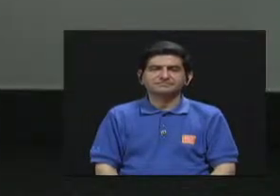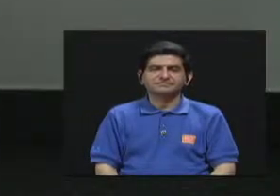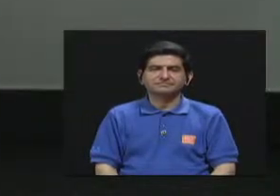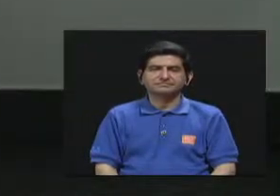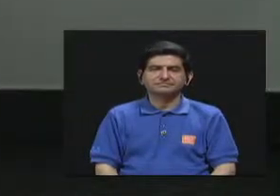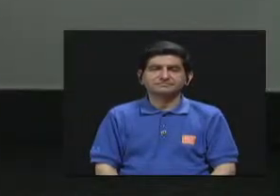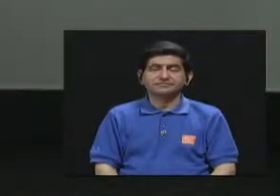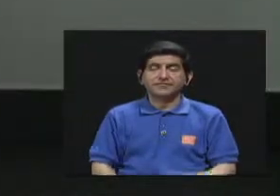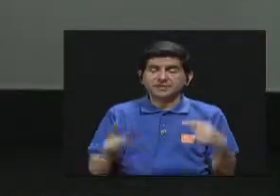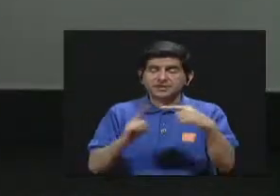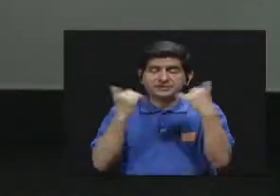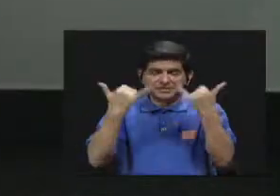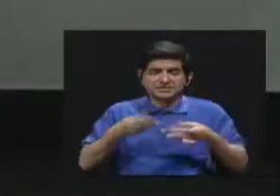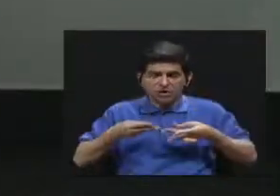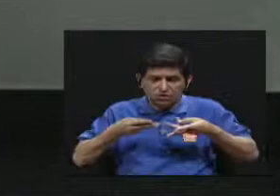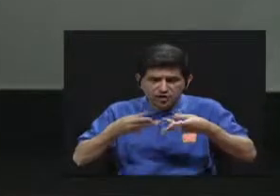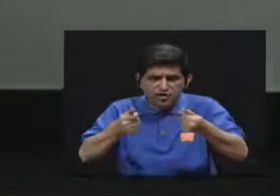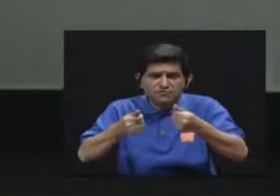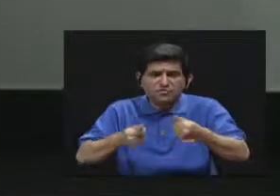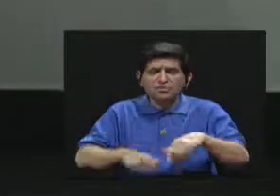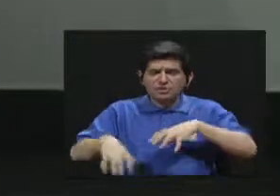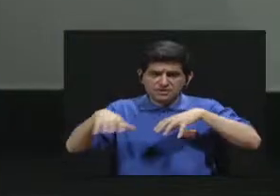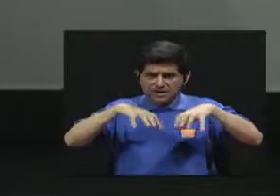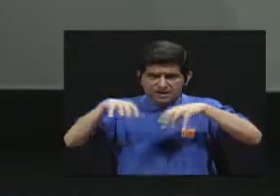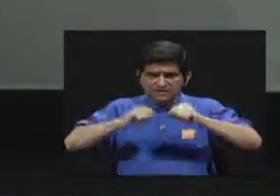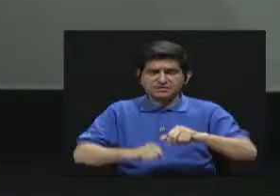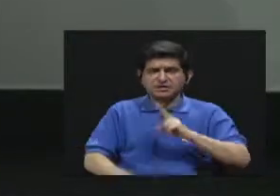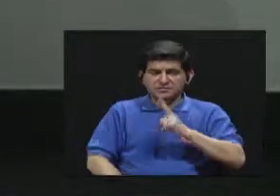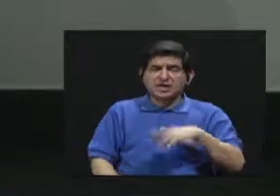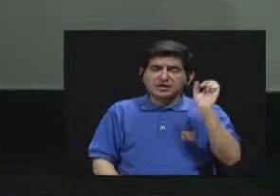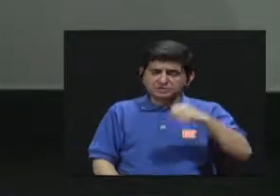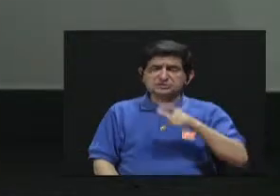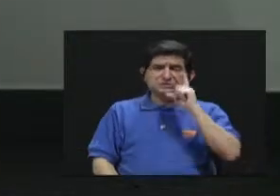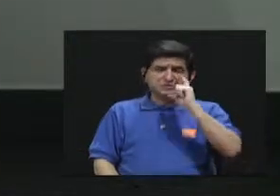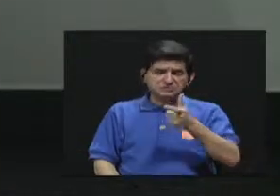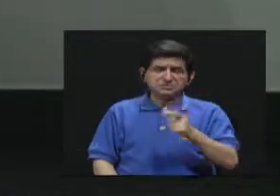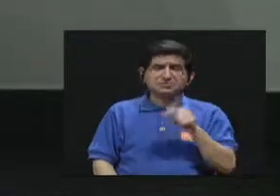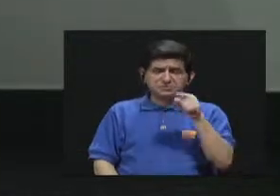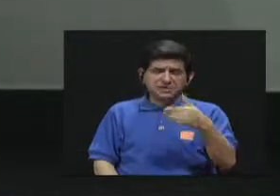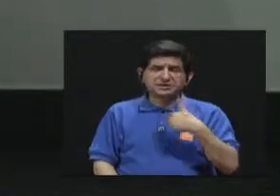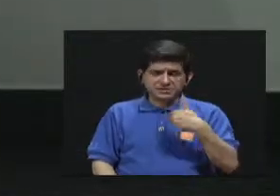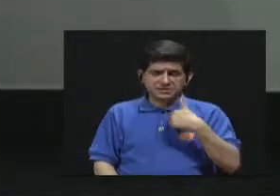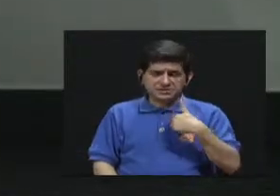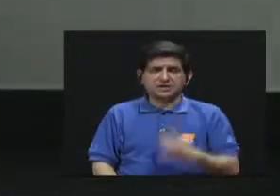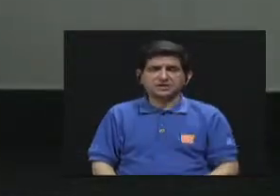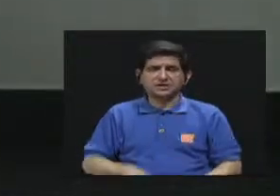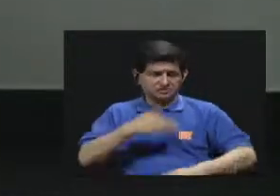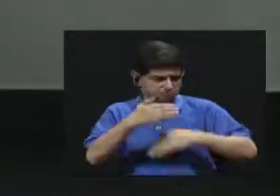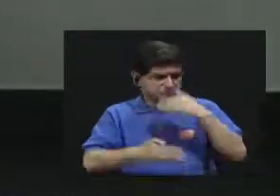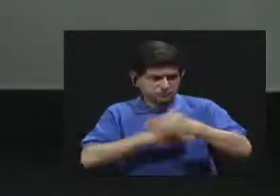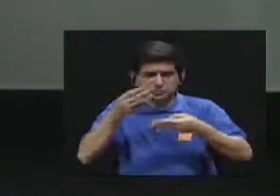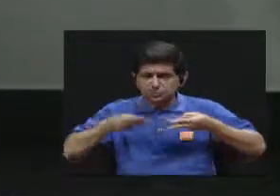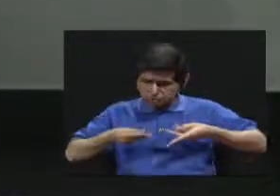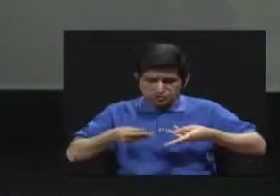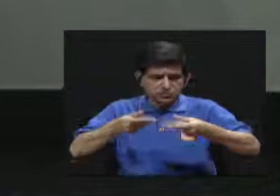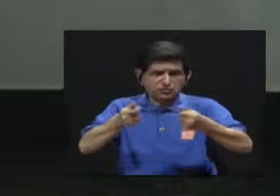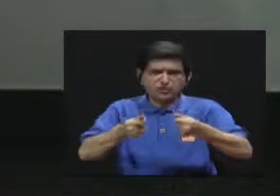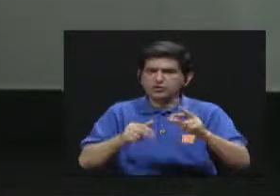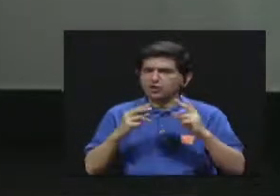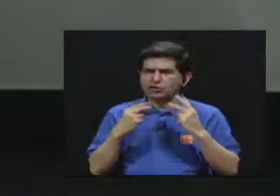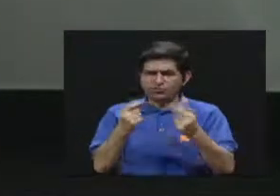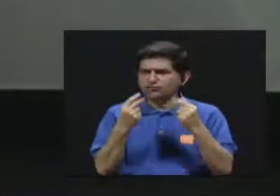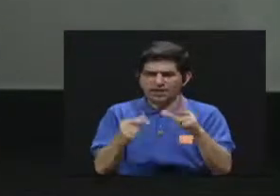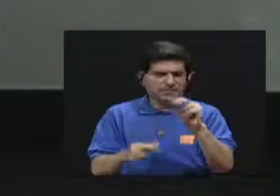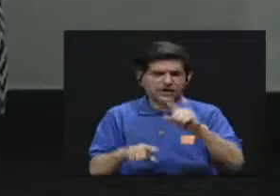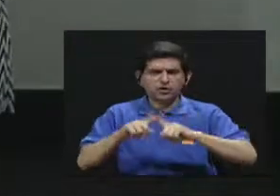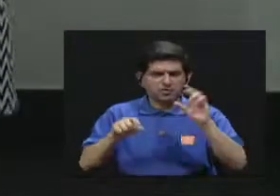Transcurre con fluidez hasta ahora, ¿verdad? La ceremonia, Adriana. Sí, por suerte va bastante fluida, no rápida,